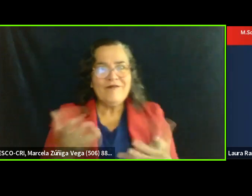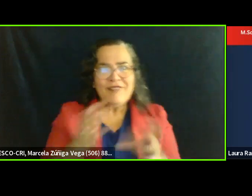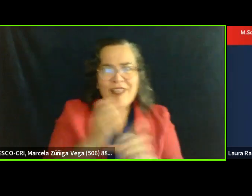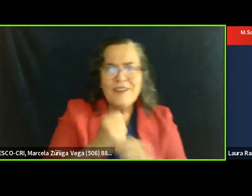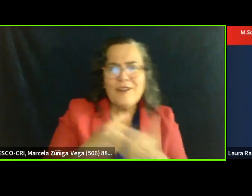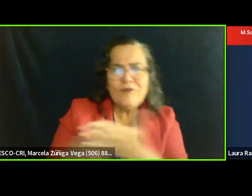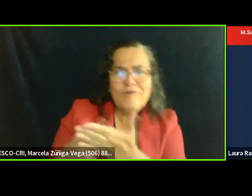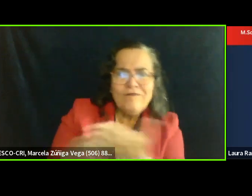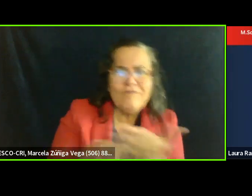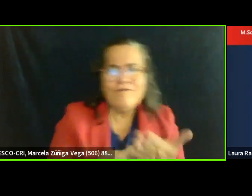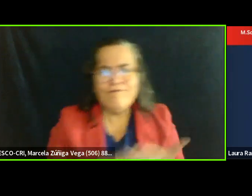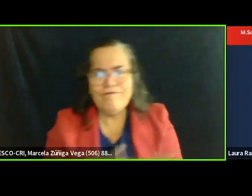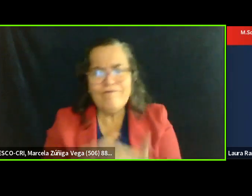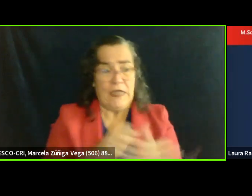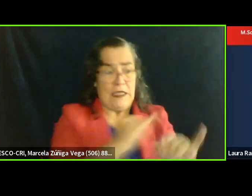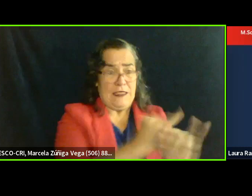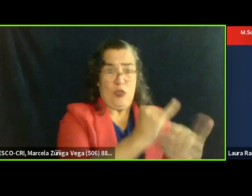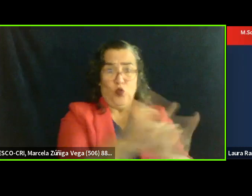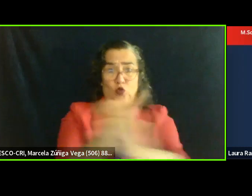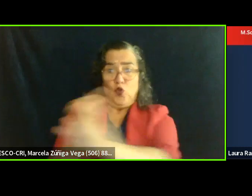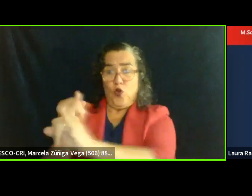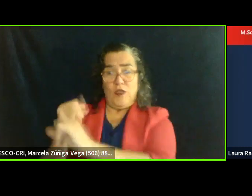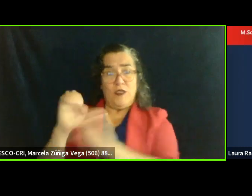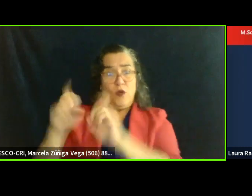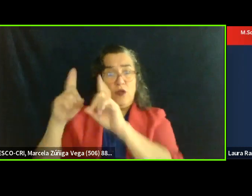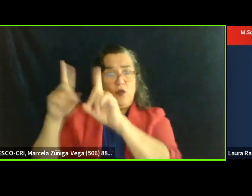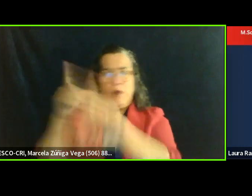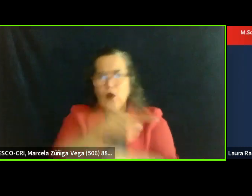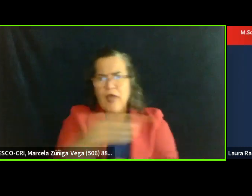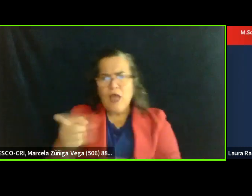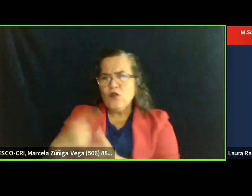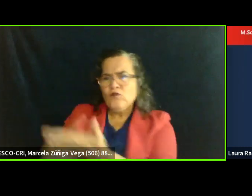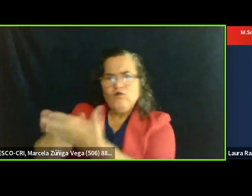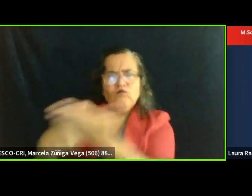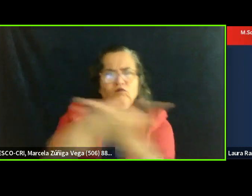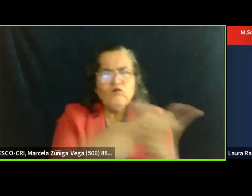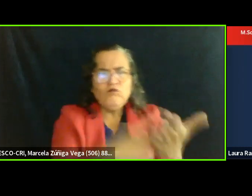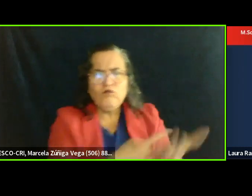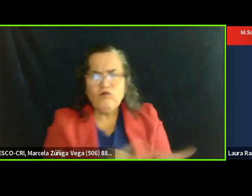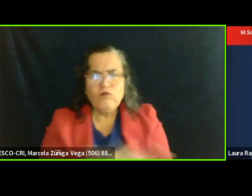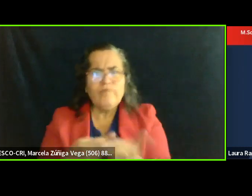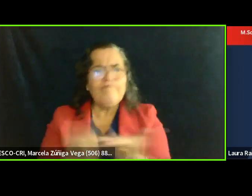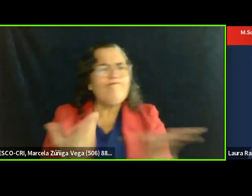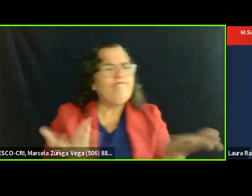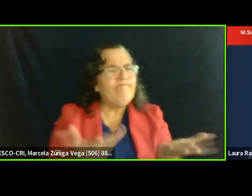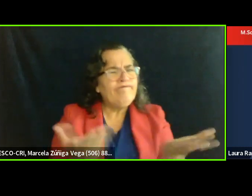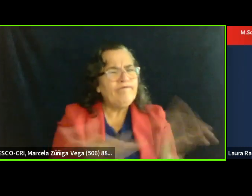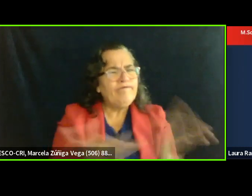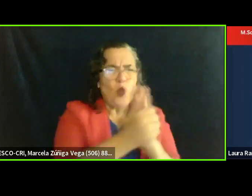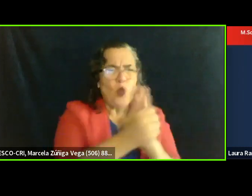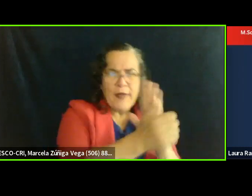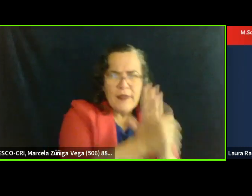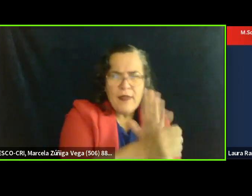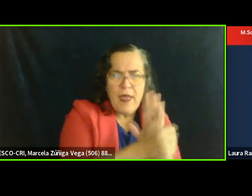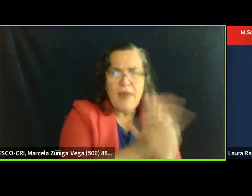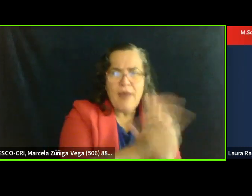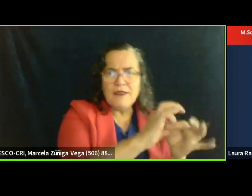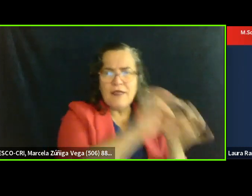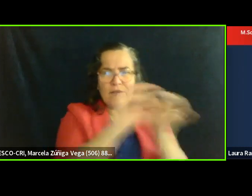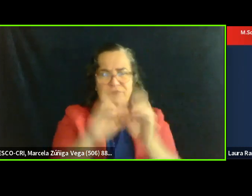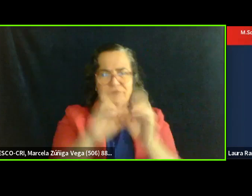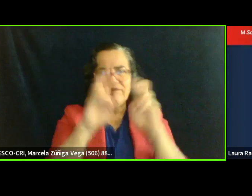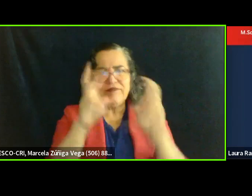en las instituciones de educación superior, que es el tema de las competencias que se relaciona con el tema de los